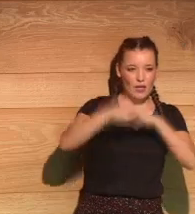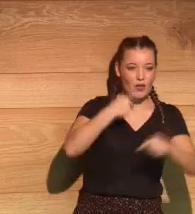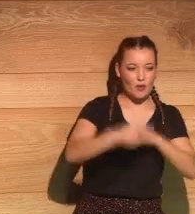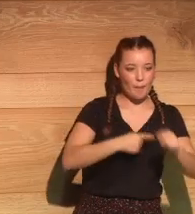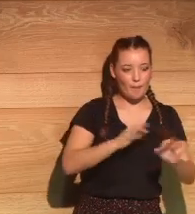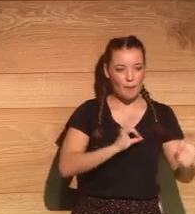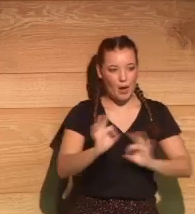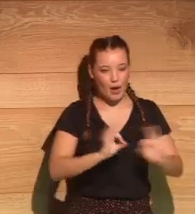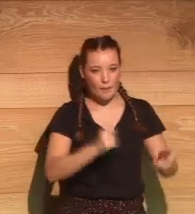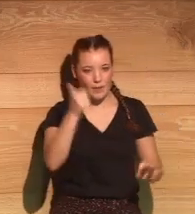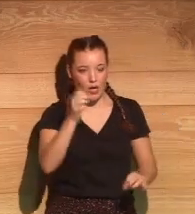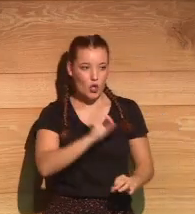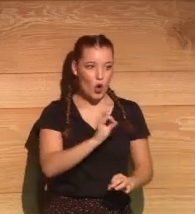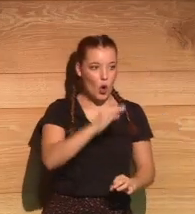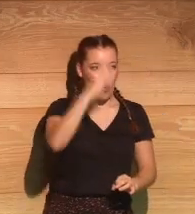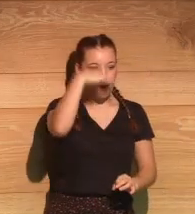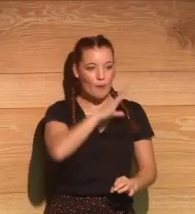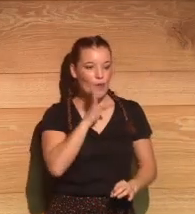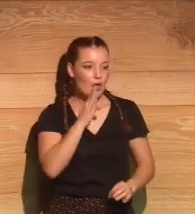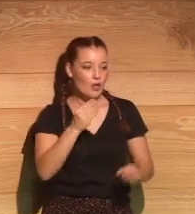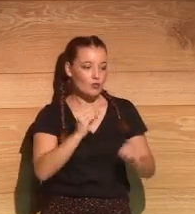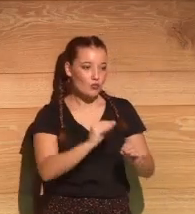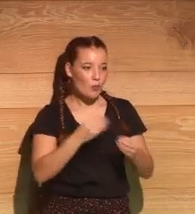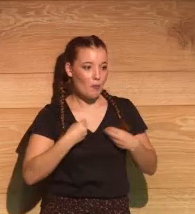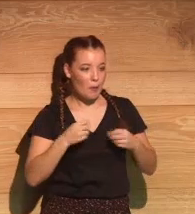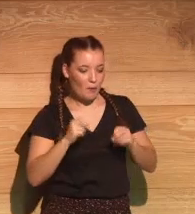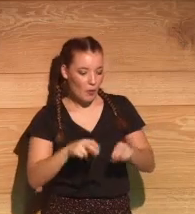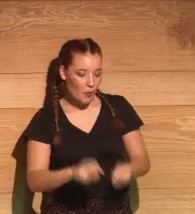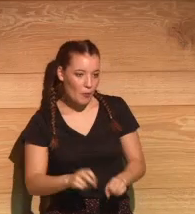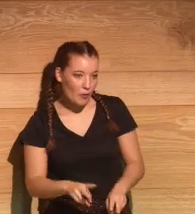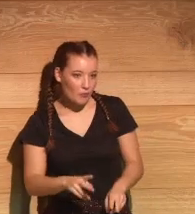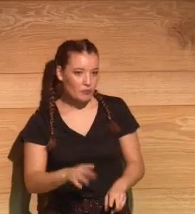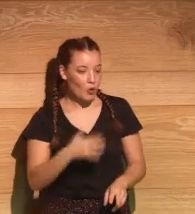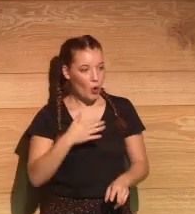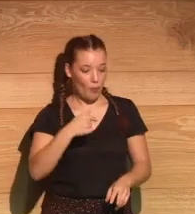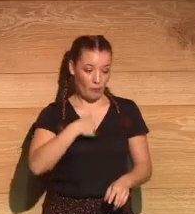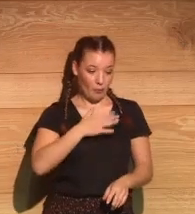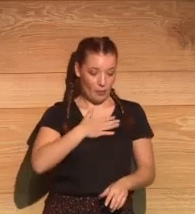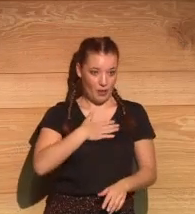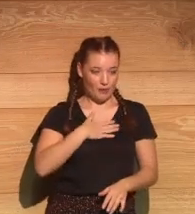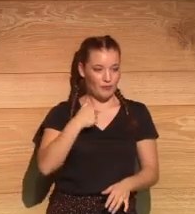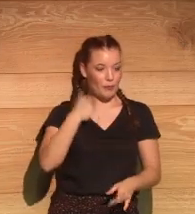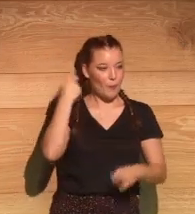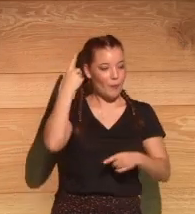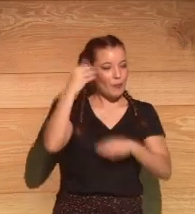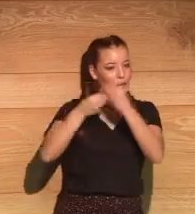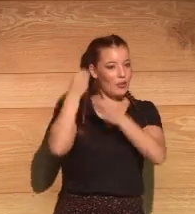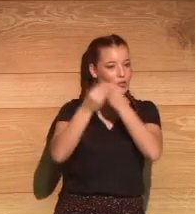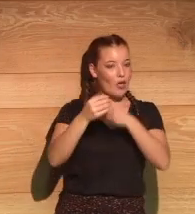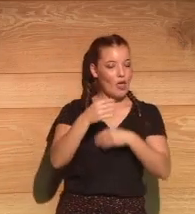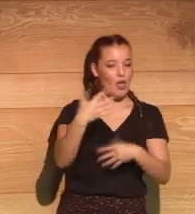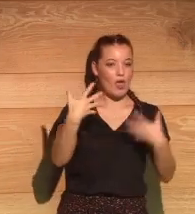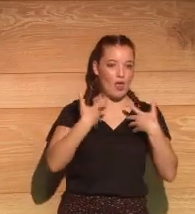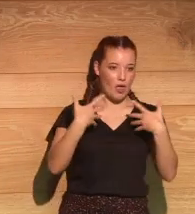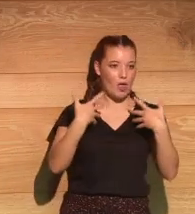generación que va a vivir peor que sus padres, etcétera, que es supuestamente la mía, pues yo creo que hay mucho de victimismo en eso, y en